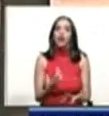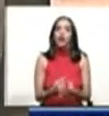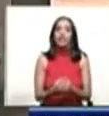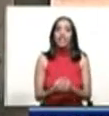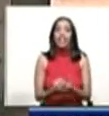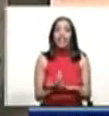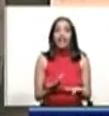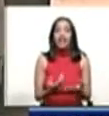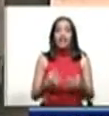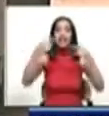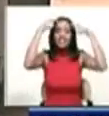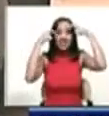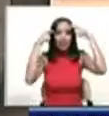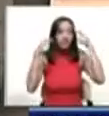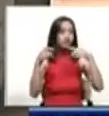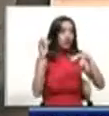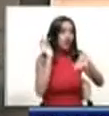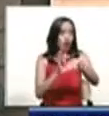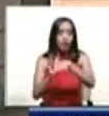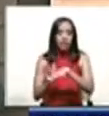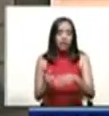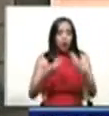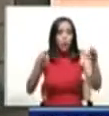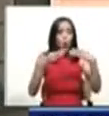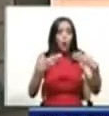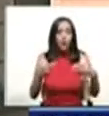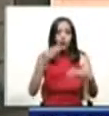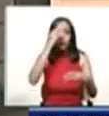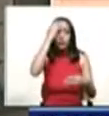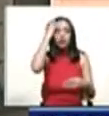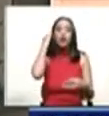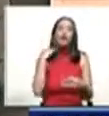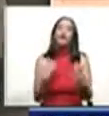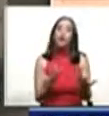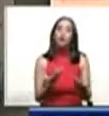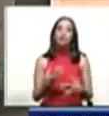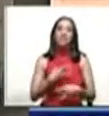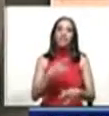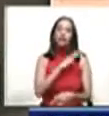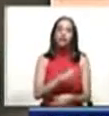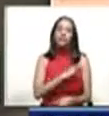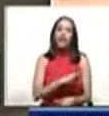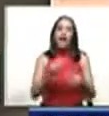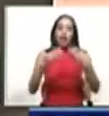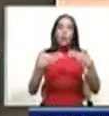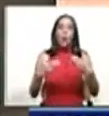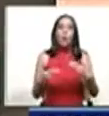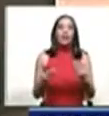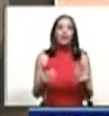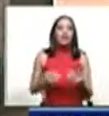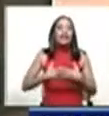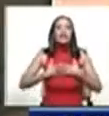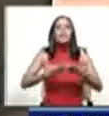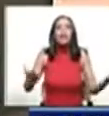Chávez a lo público con connotación social, a lo público con el sentido de darle mayor